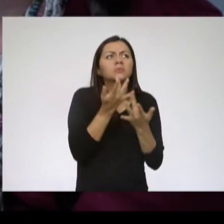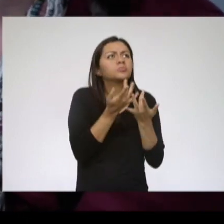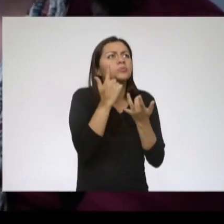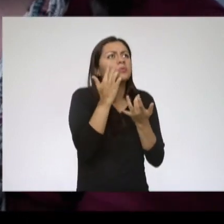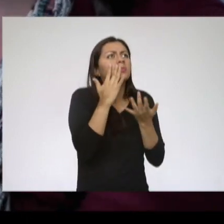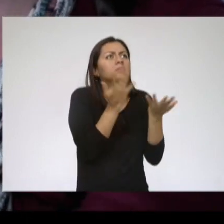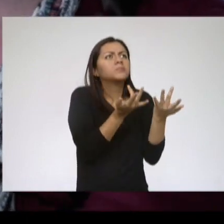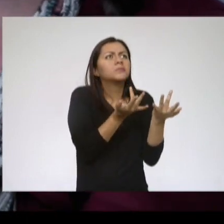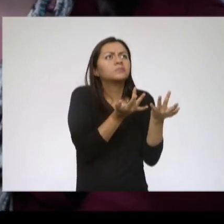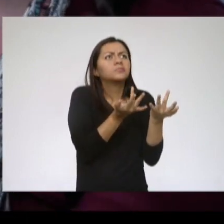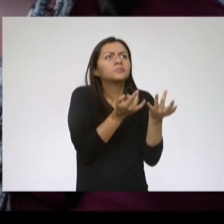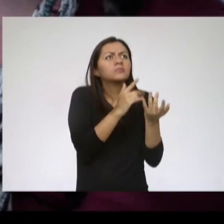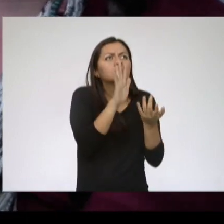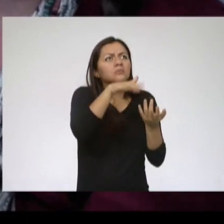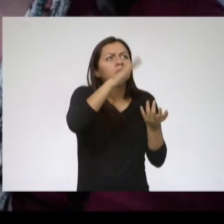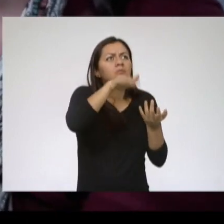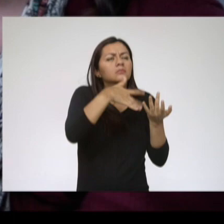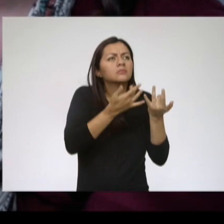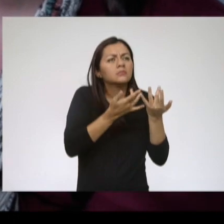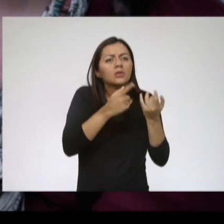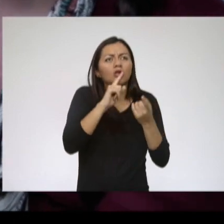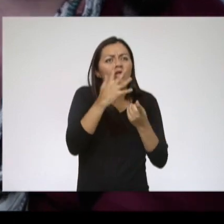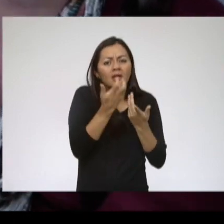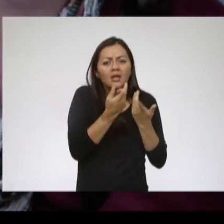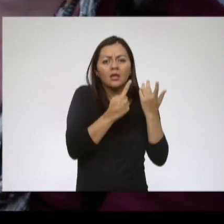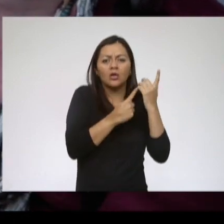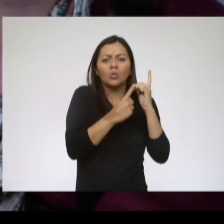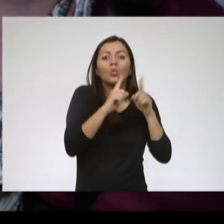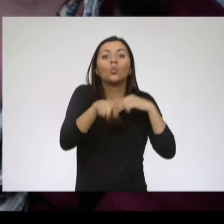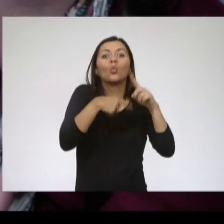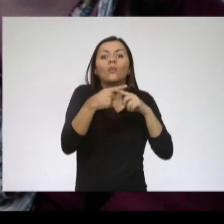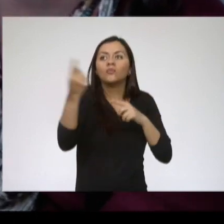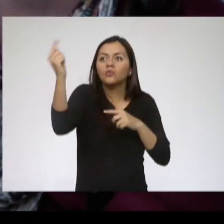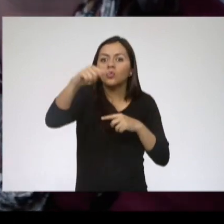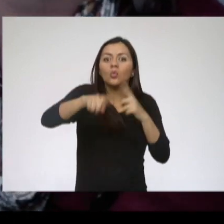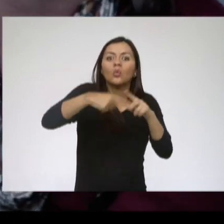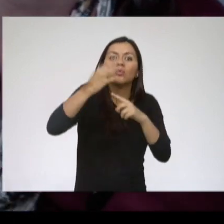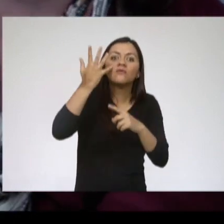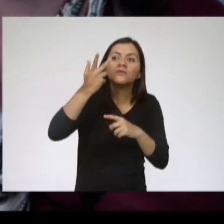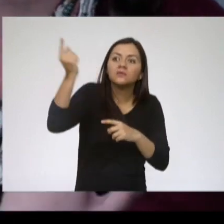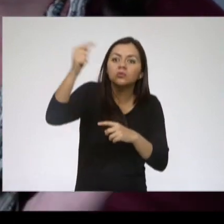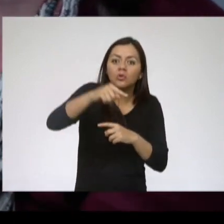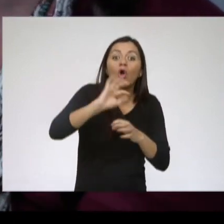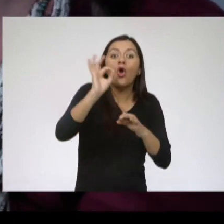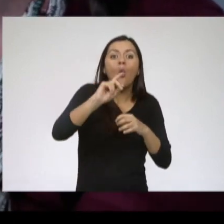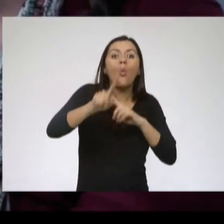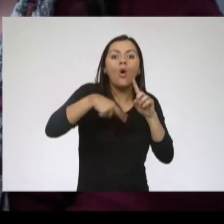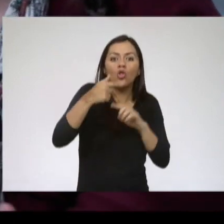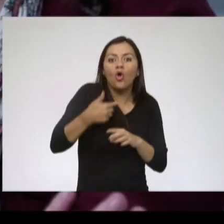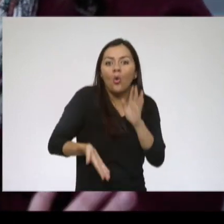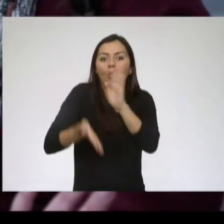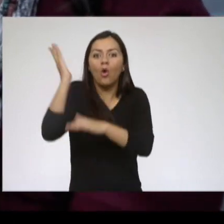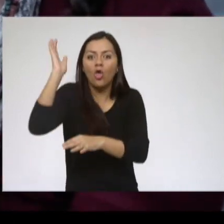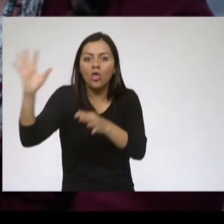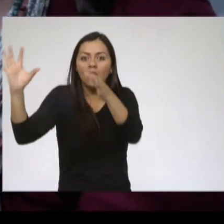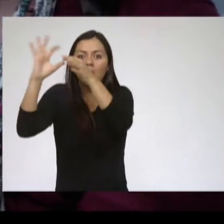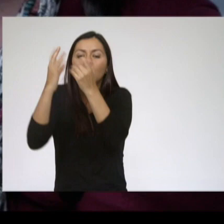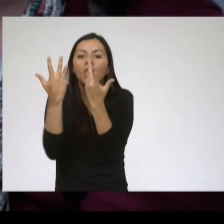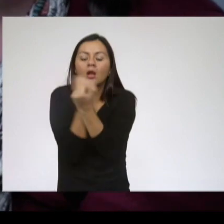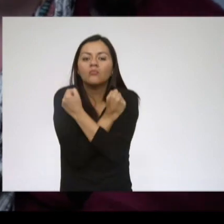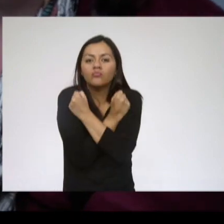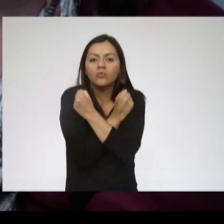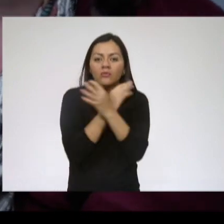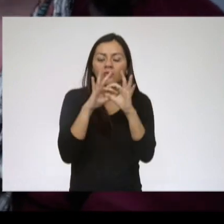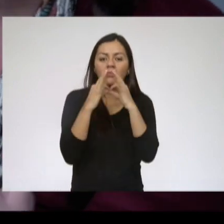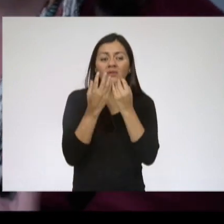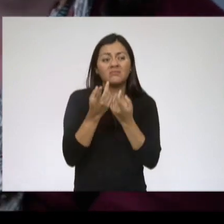¿no? Siempre están en espera de que cuando vuelvan o cuando nos vayamos a unir. Es más, hay